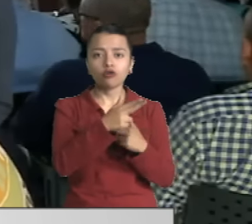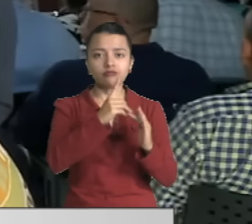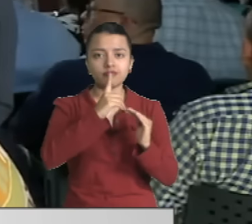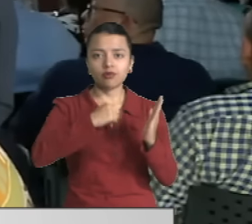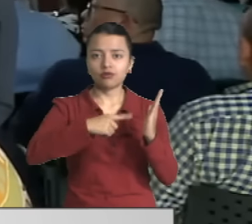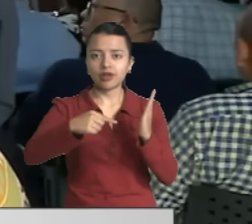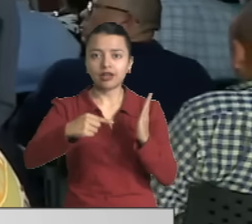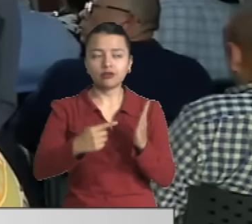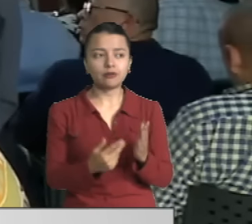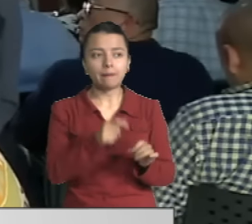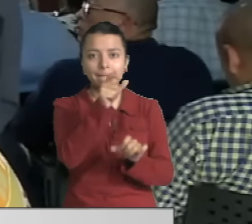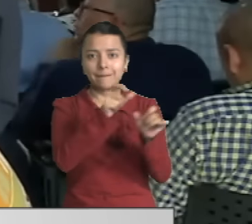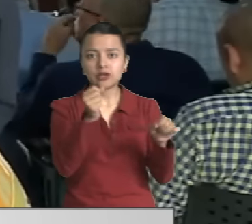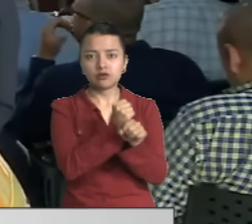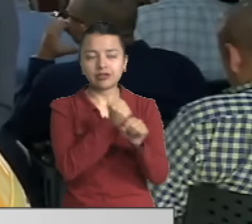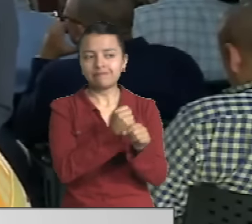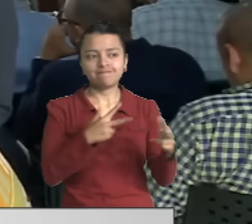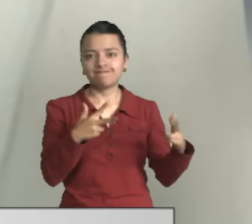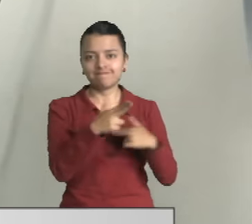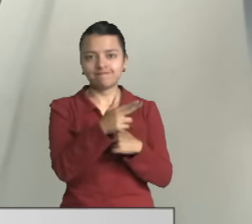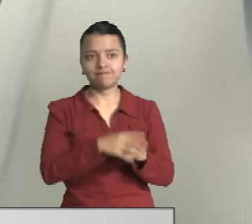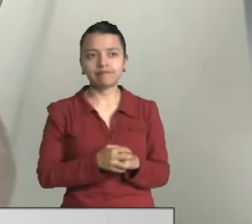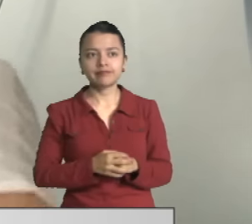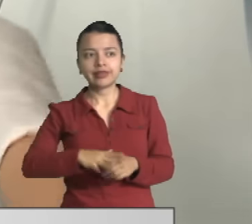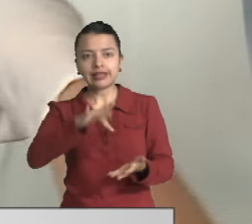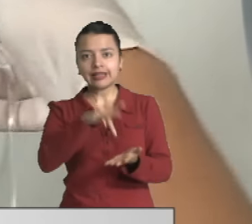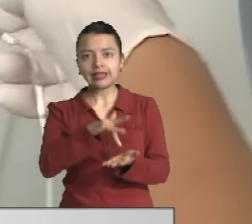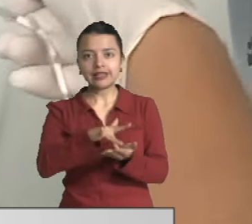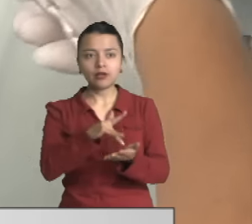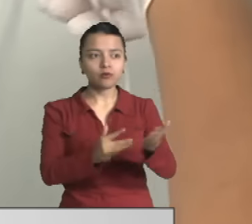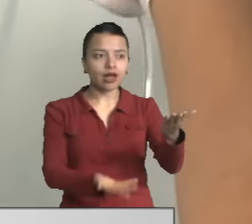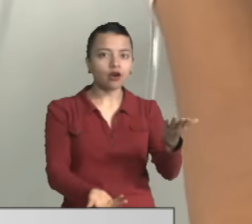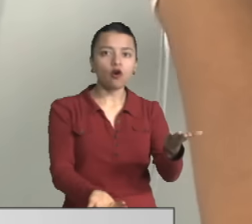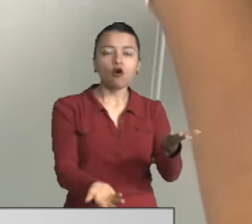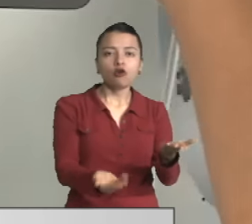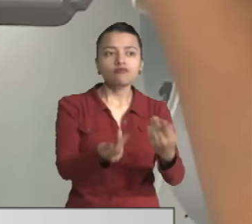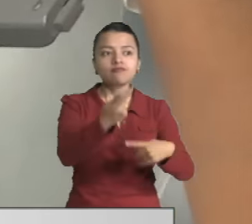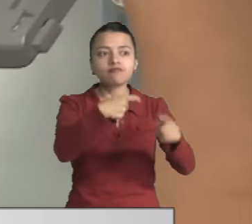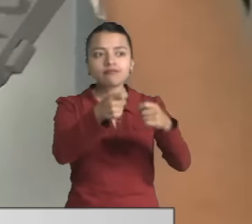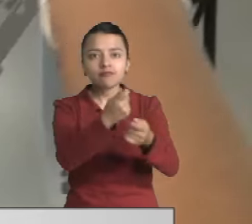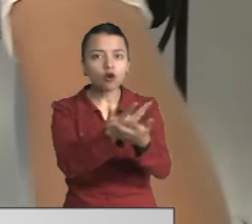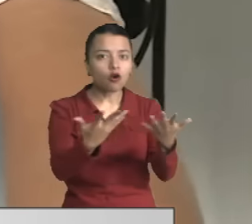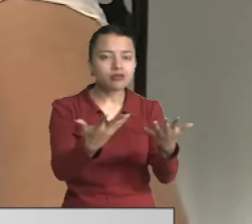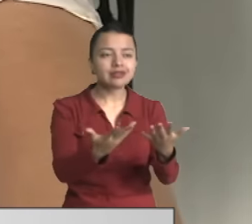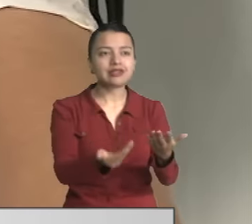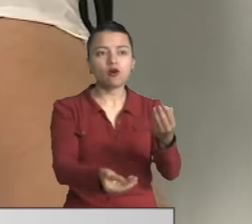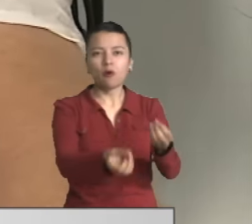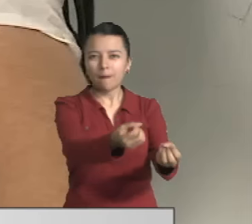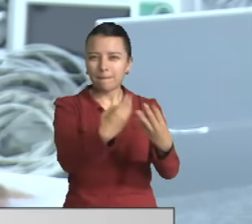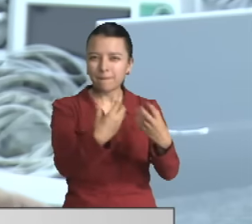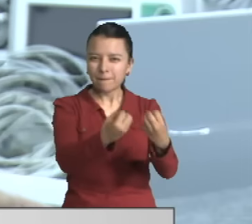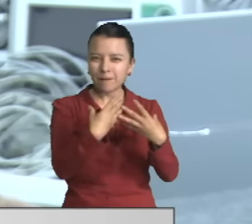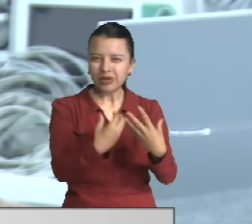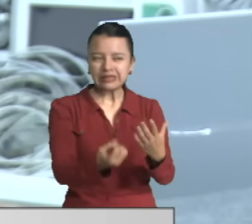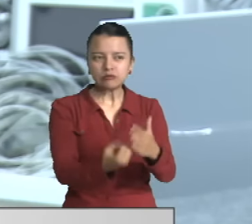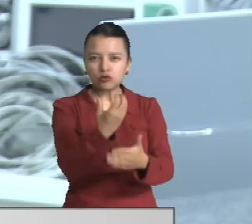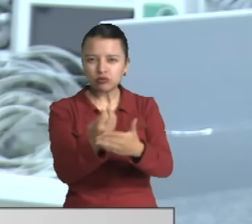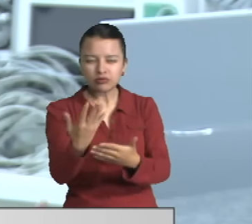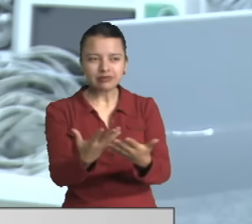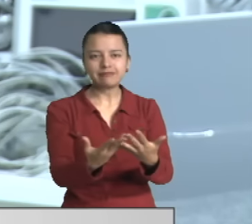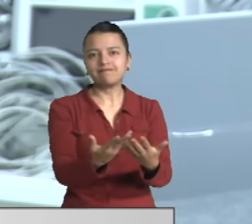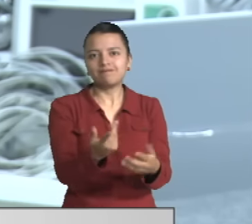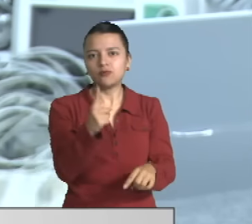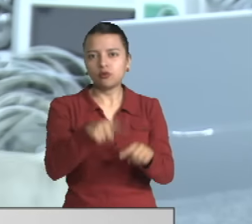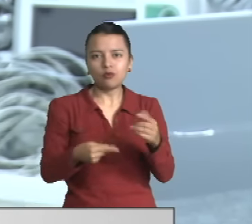entrar en deuda con personal y proveedores. Durante el encuentro se denunció también la existencia de gran cantidad de recursos en la ADRES,